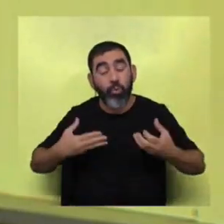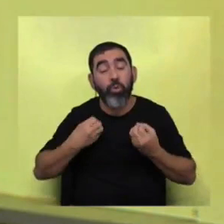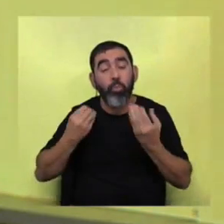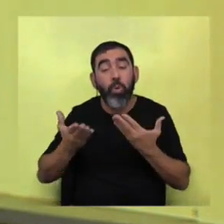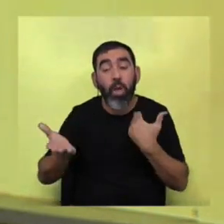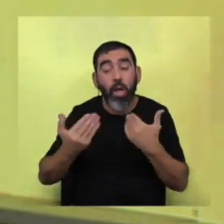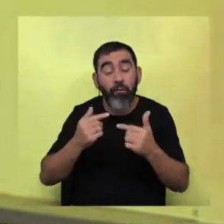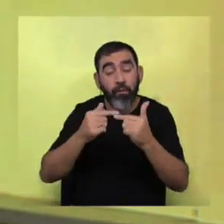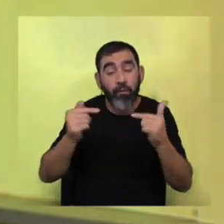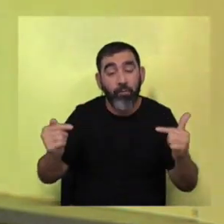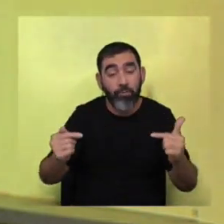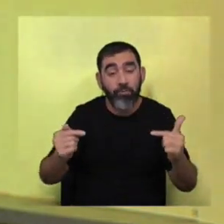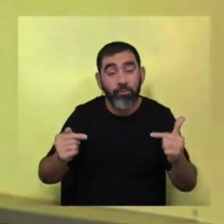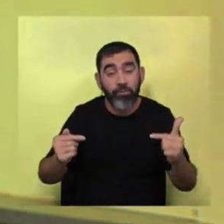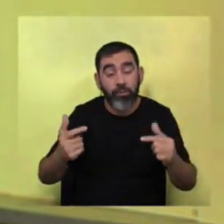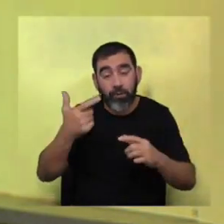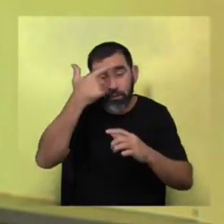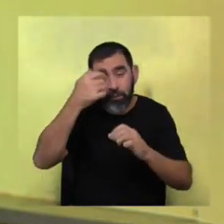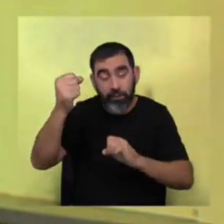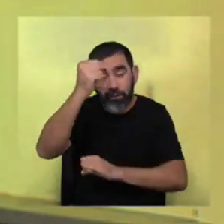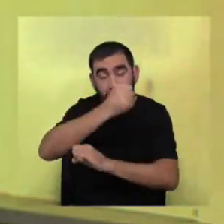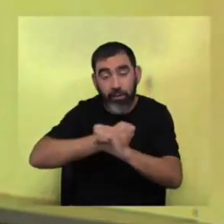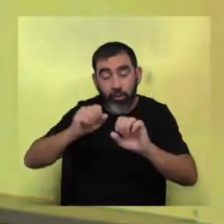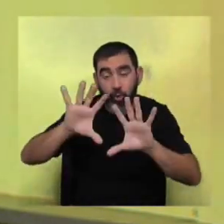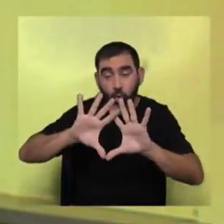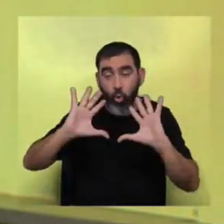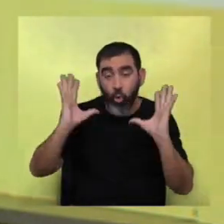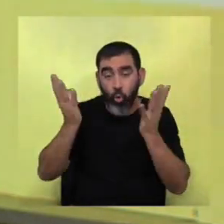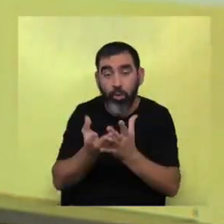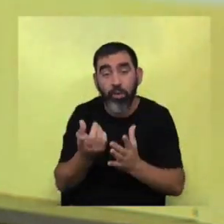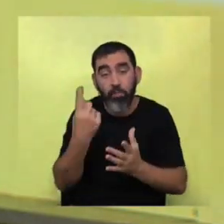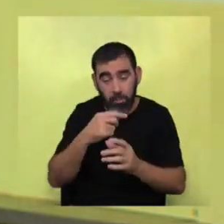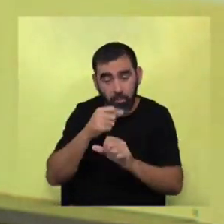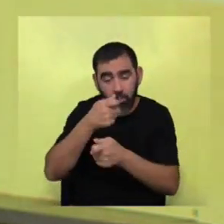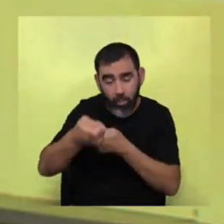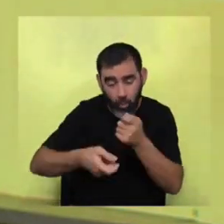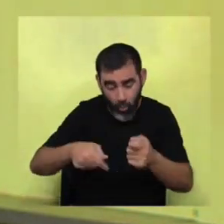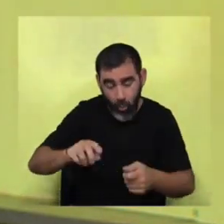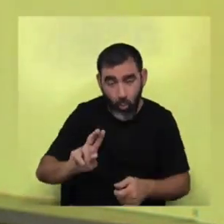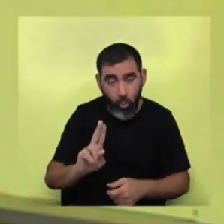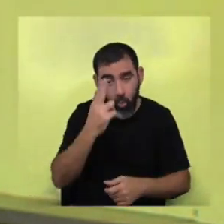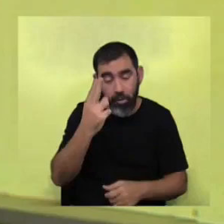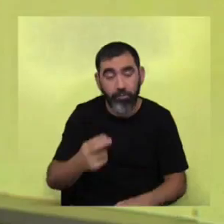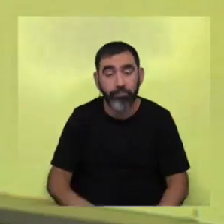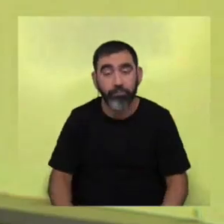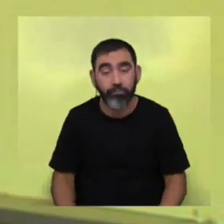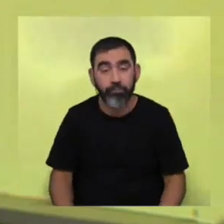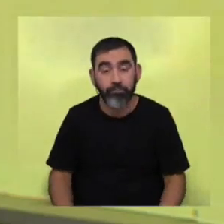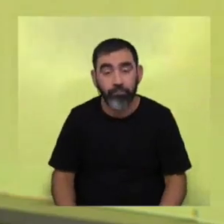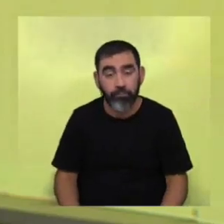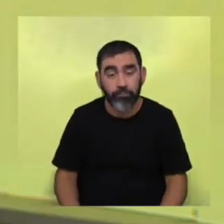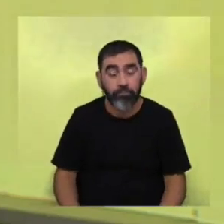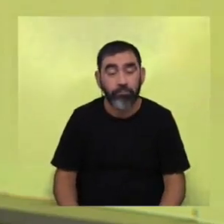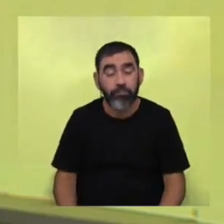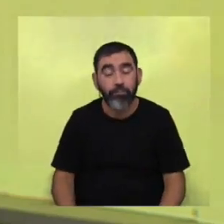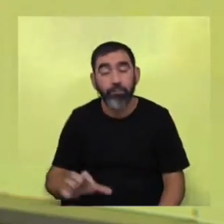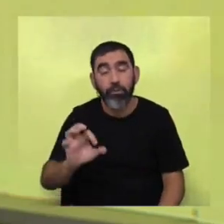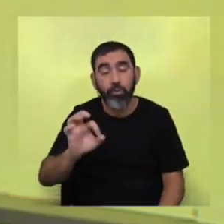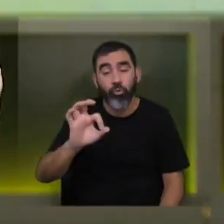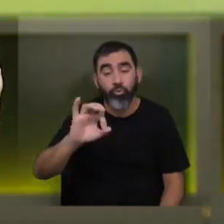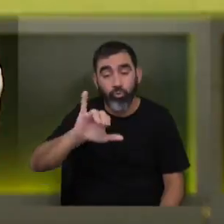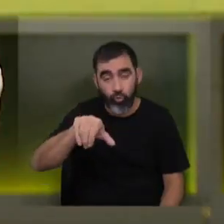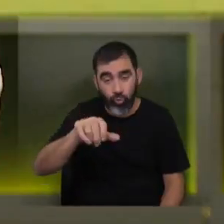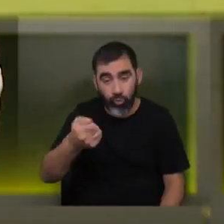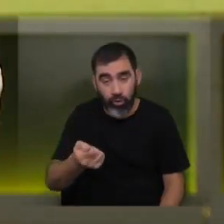de algo que es tecnología global y sin embargo muy aplicado a Uruguay. ¿No? Porque en este último caso de la soja hablamos de otras